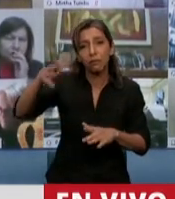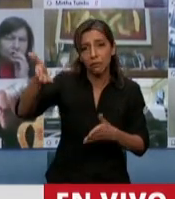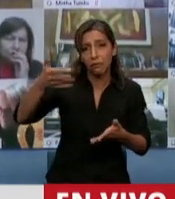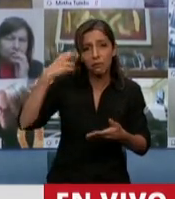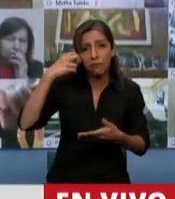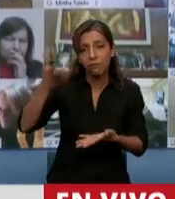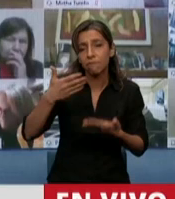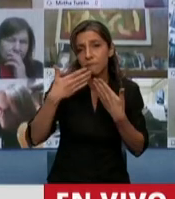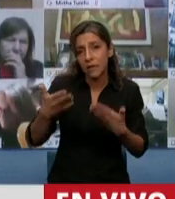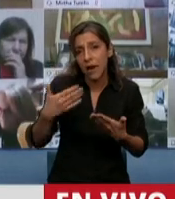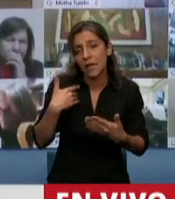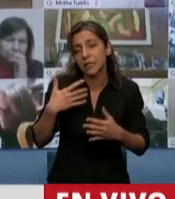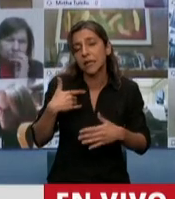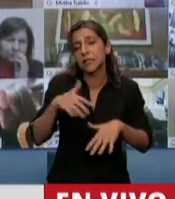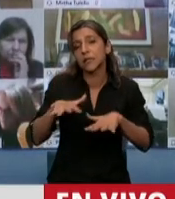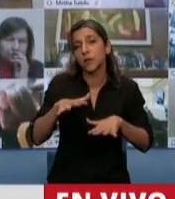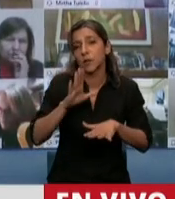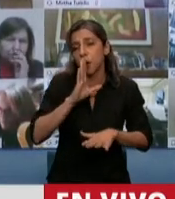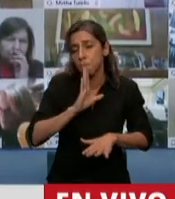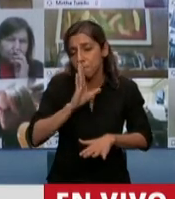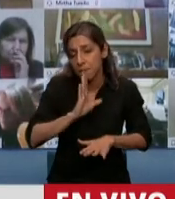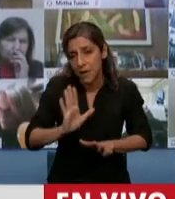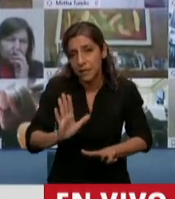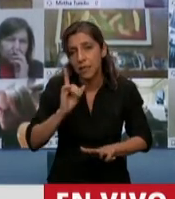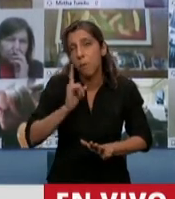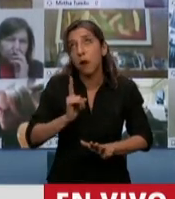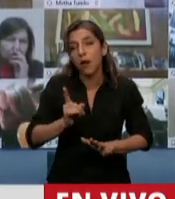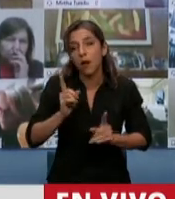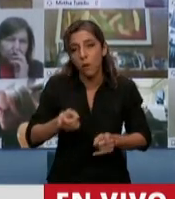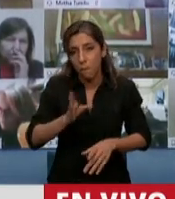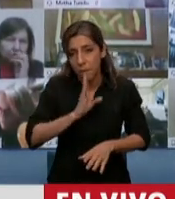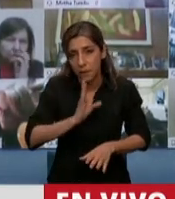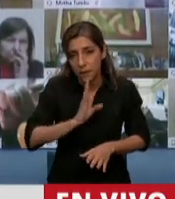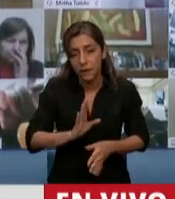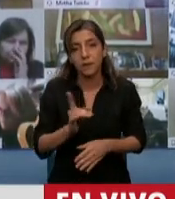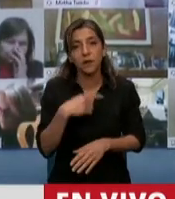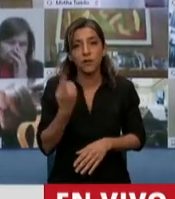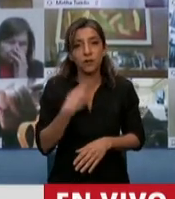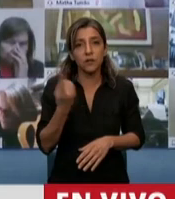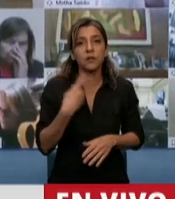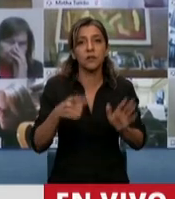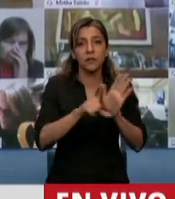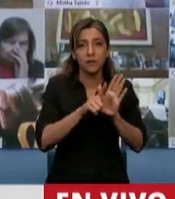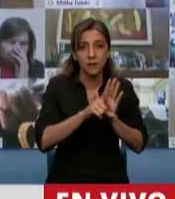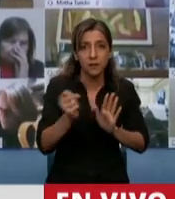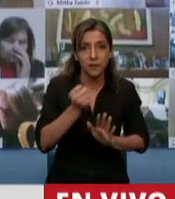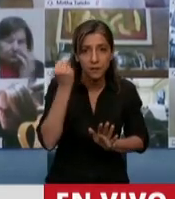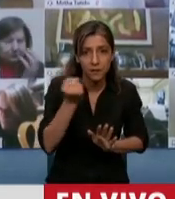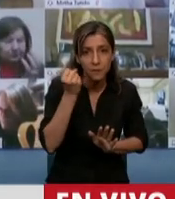en riesgo. A nosotros y a nosotras nos importaba esta ley porque, por ejemplo,